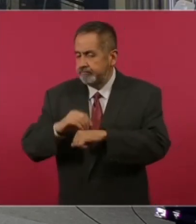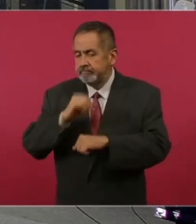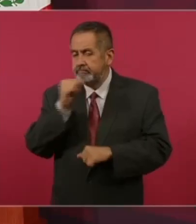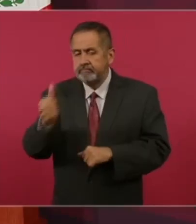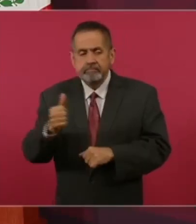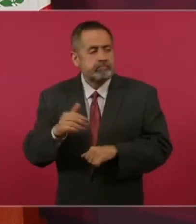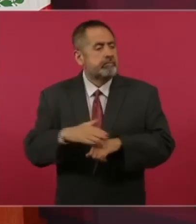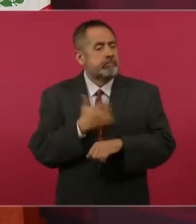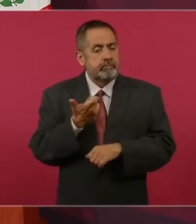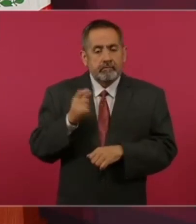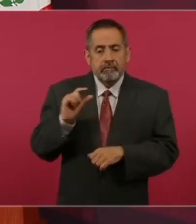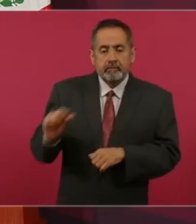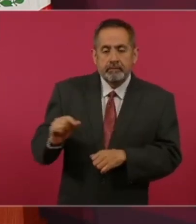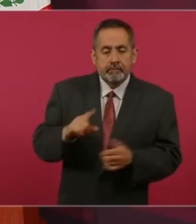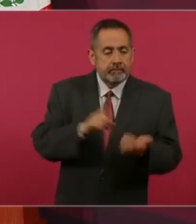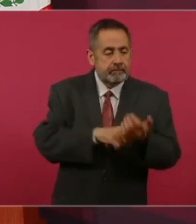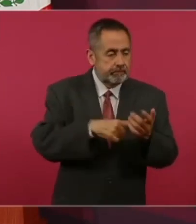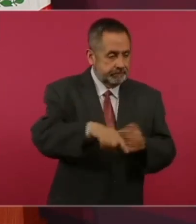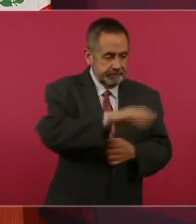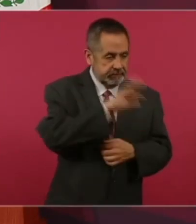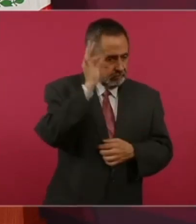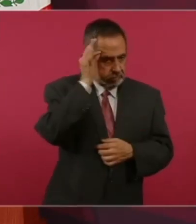Sus voceros, achichincles.